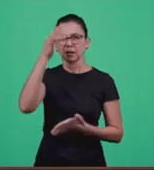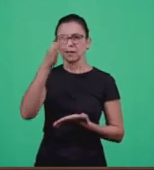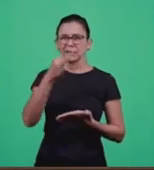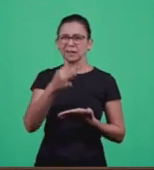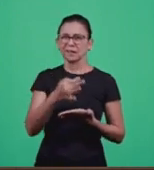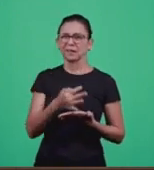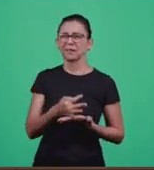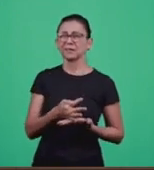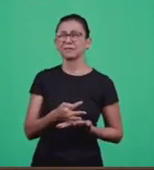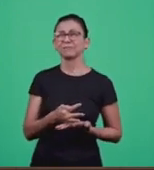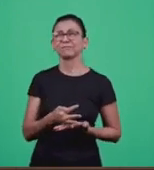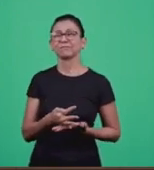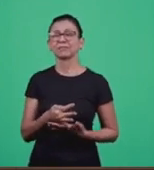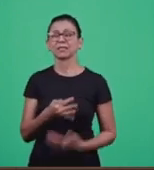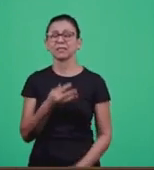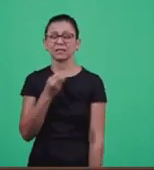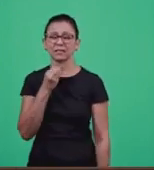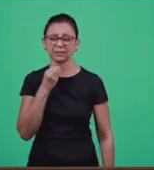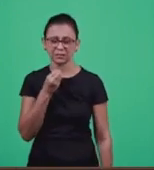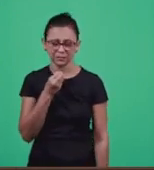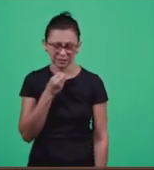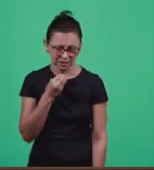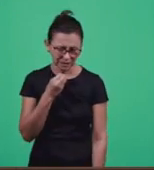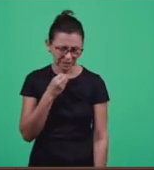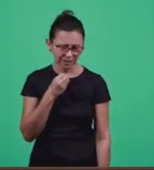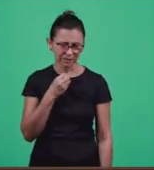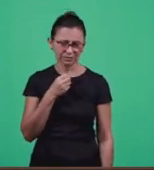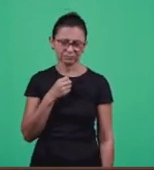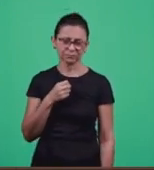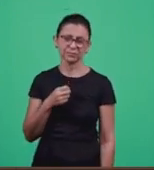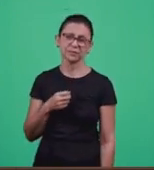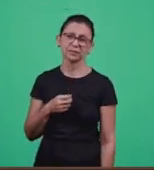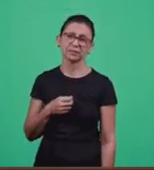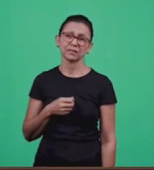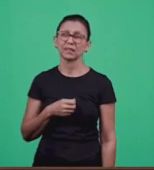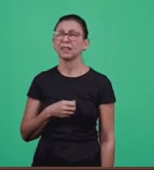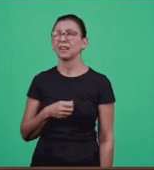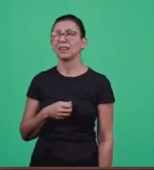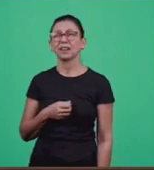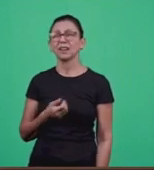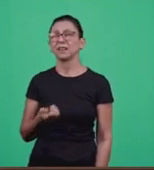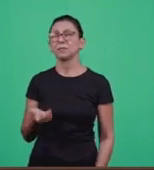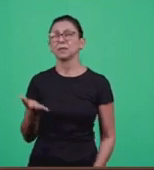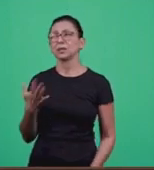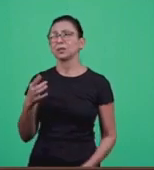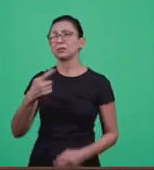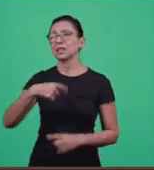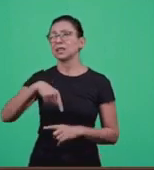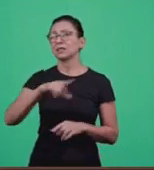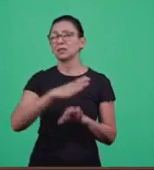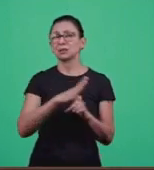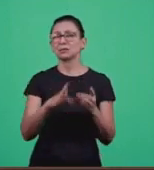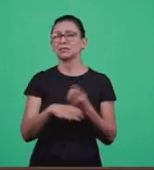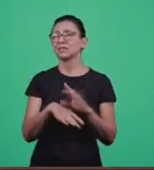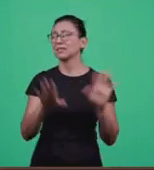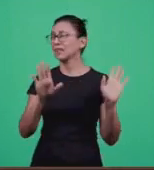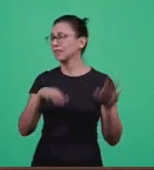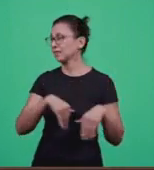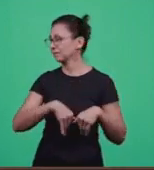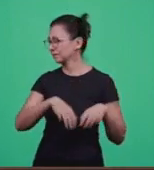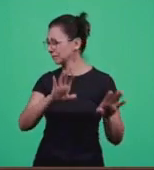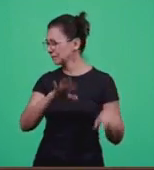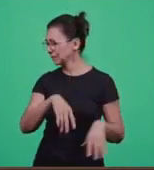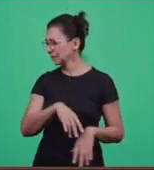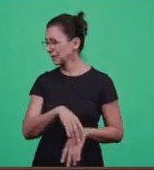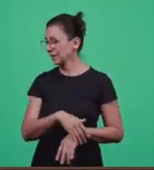Pero en estos momentos en que nuestra vida, nuestra fe a veces queda débil, ya no tenemos ganas de ir